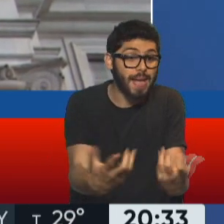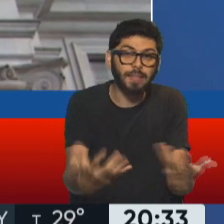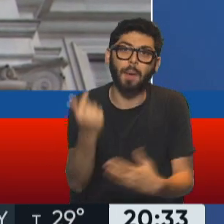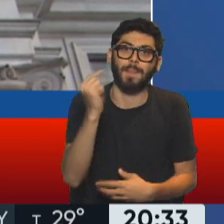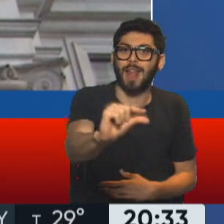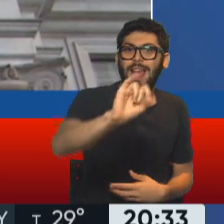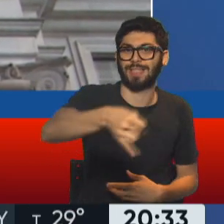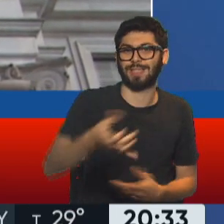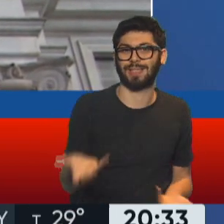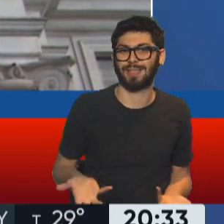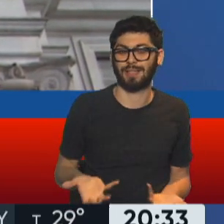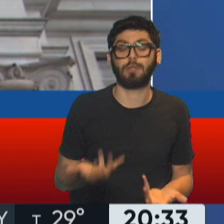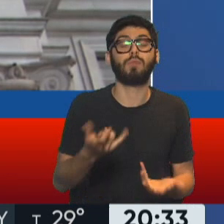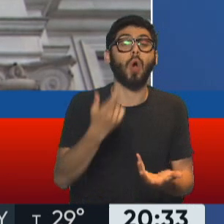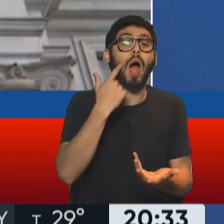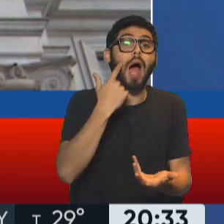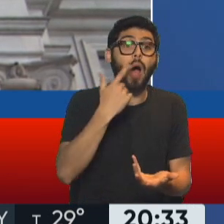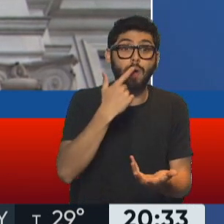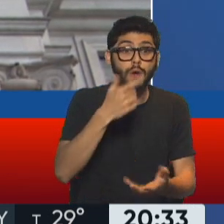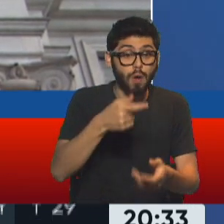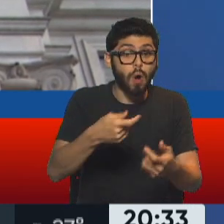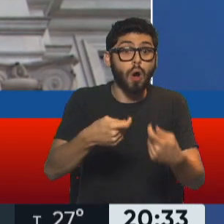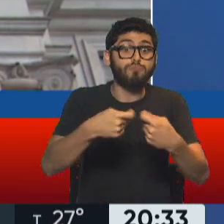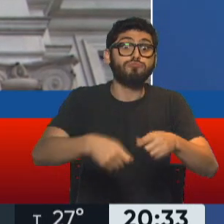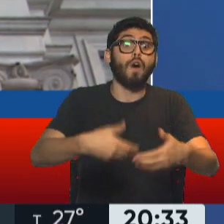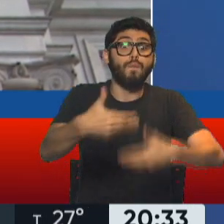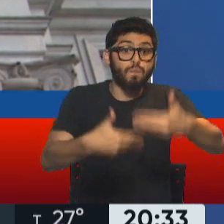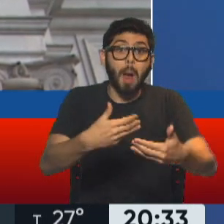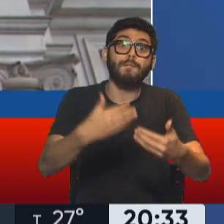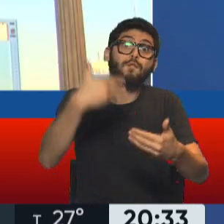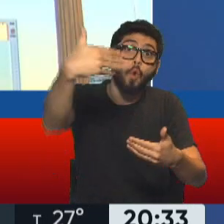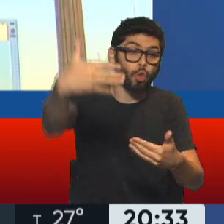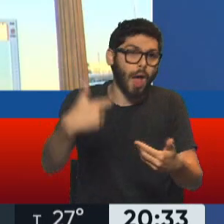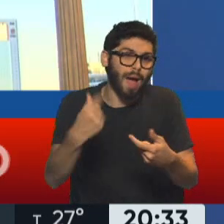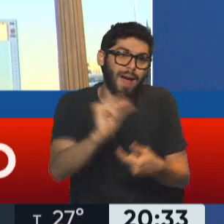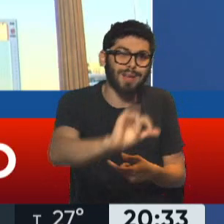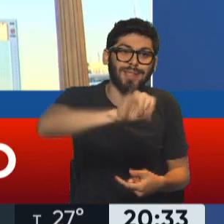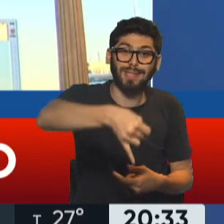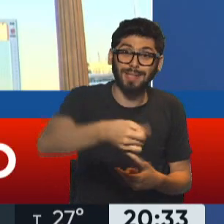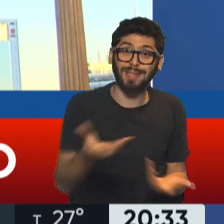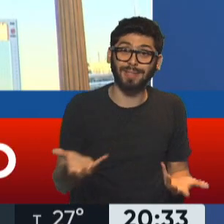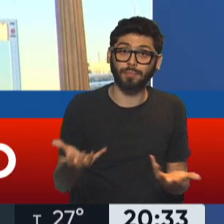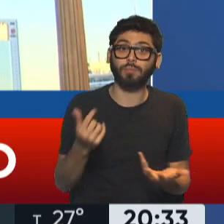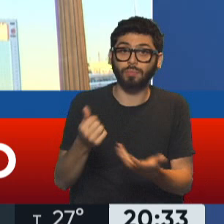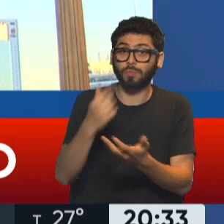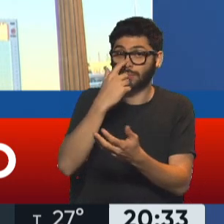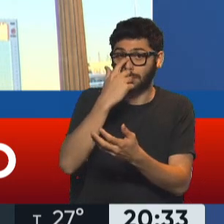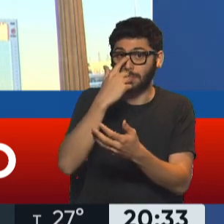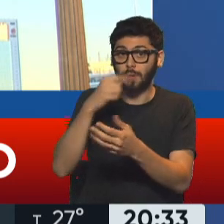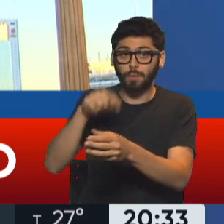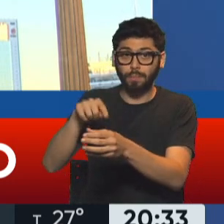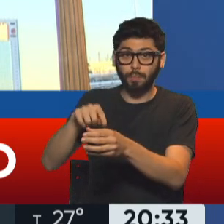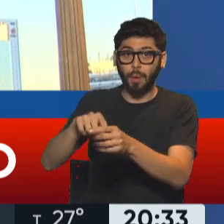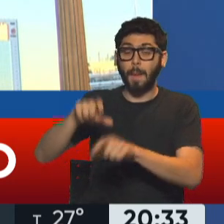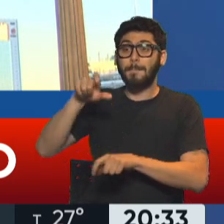al que produce, al que apuesta al futuro y no al que claramente ya no puede pagar. Es el banco que está bancarizando a las trabajadoras de